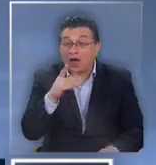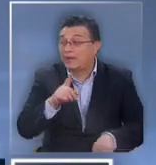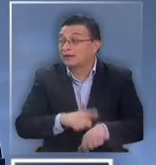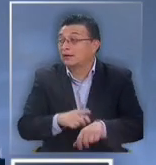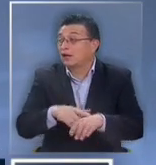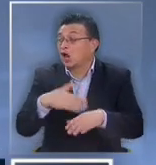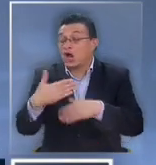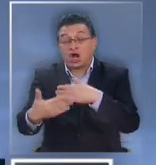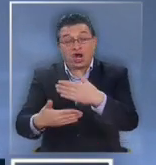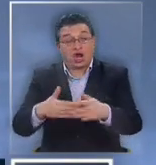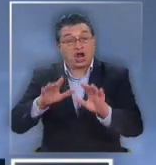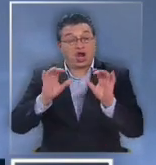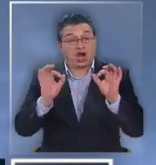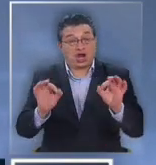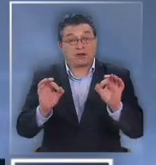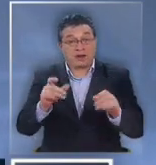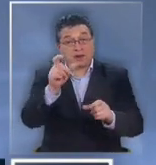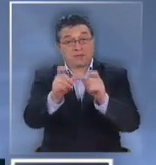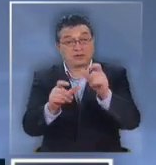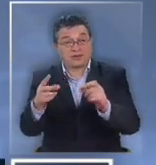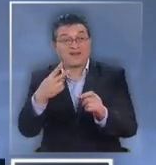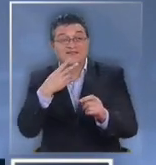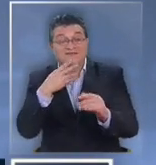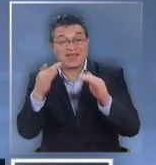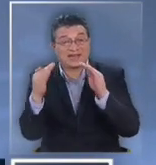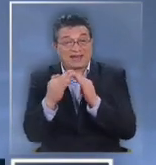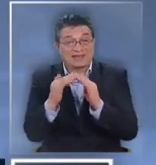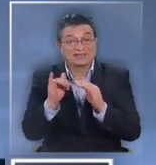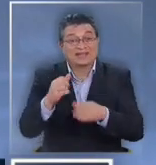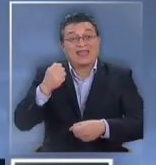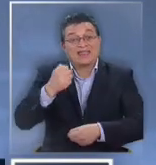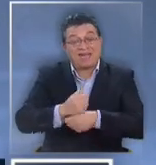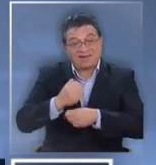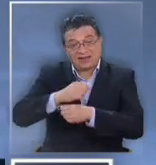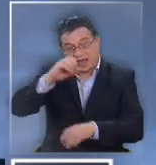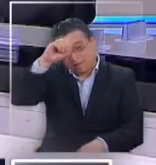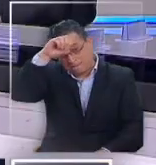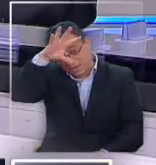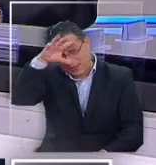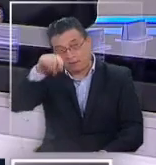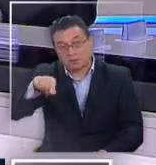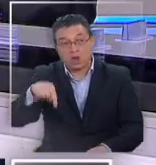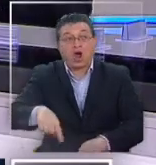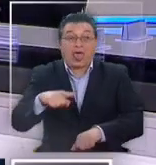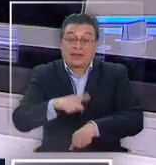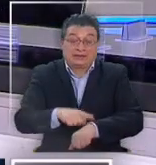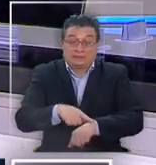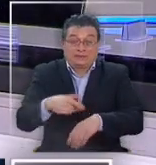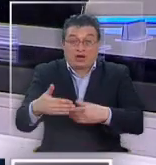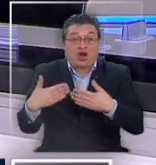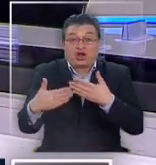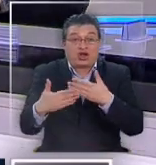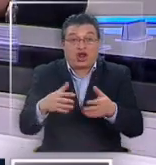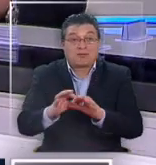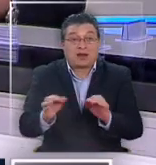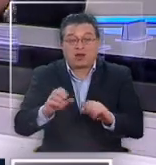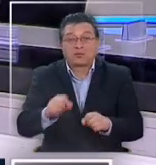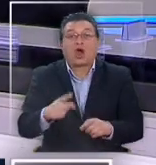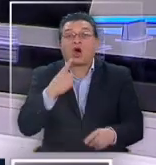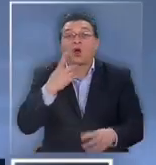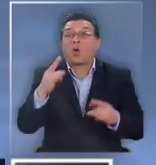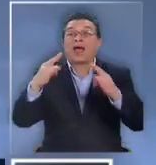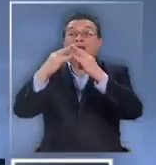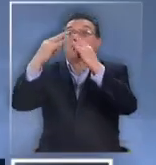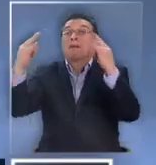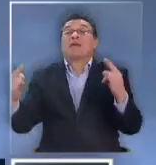es que la gente viva en su casa y trabaje en la mina pero estos no son tiempos normales sí pero tú no puedes improvisar un